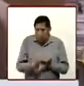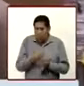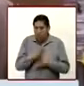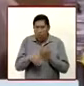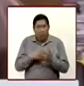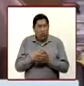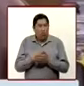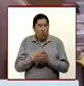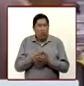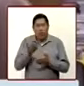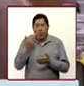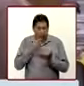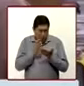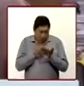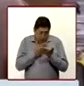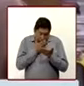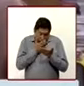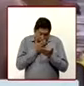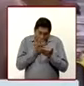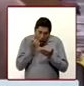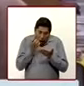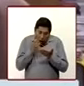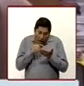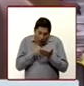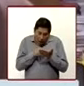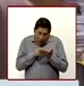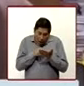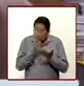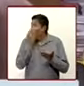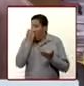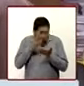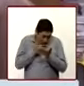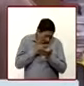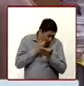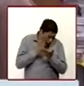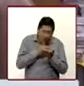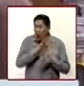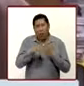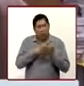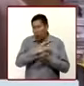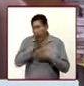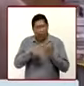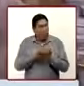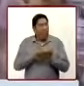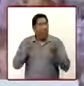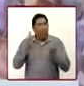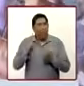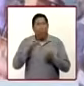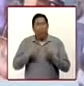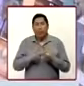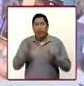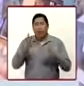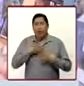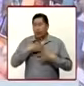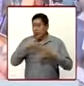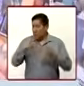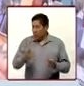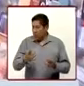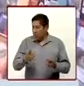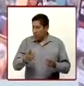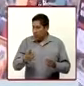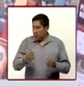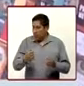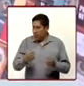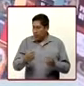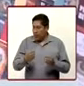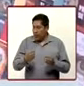Todo lo que es novelas, de nuestra literatura nacional, son muy recomendables. Todo lo que es novelas, por un lado. Me gustaría que se adentren a